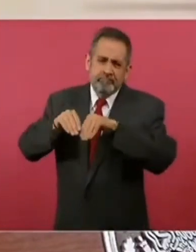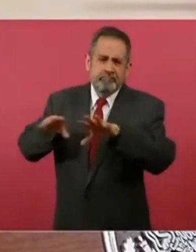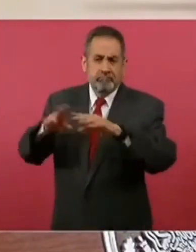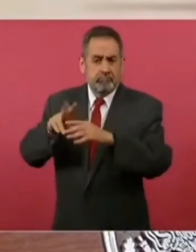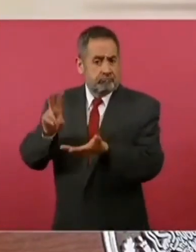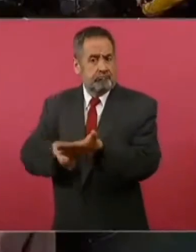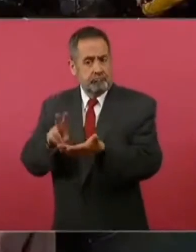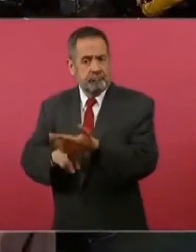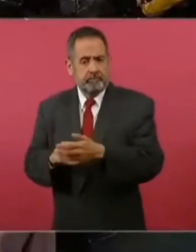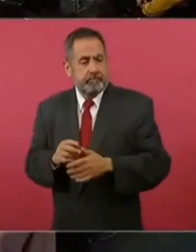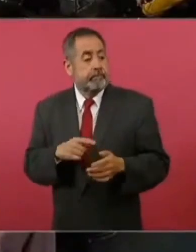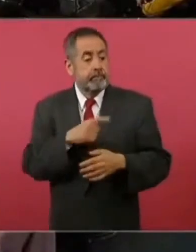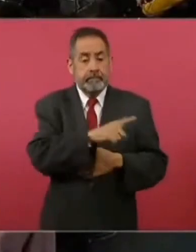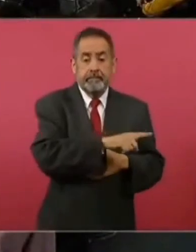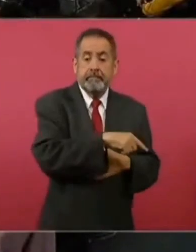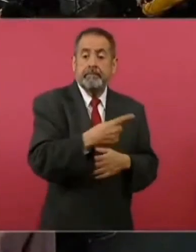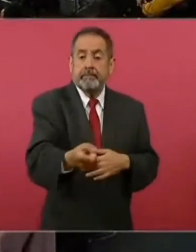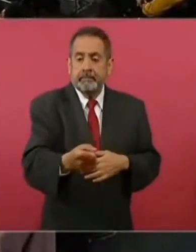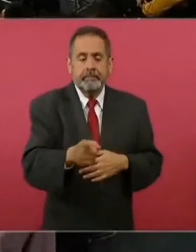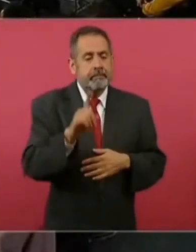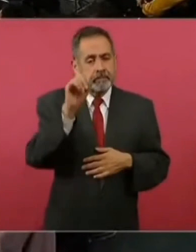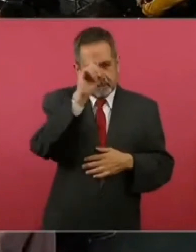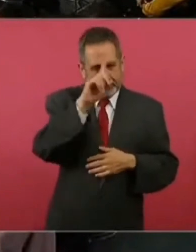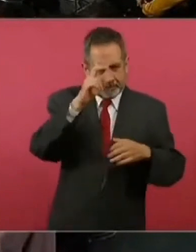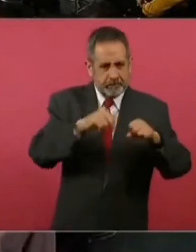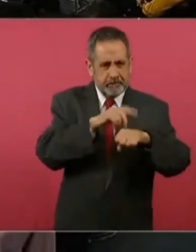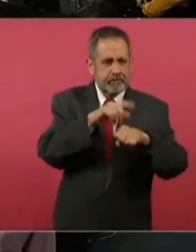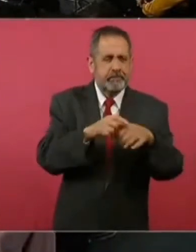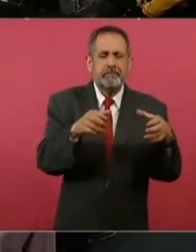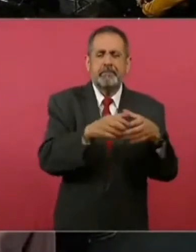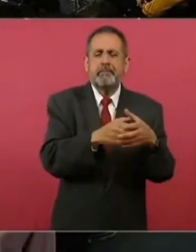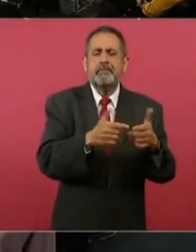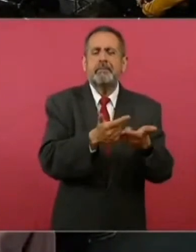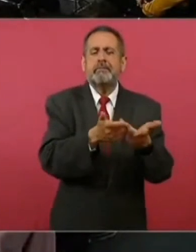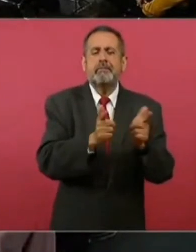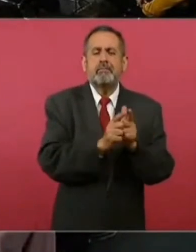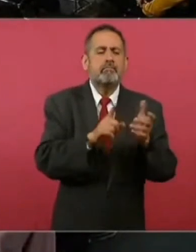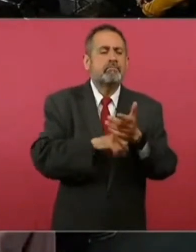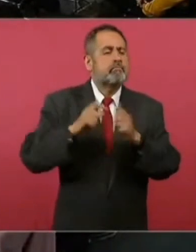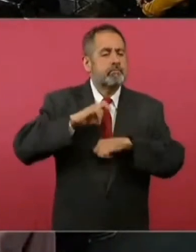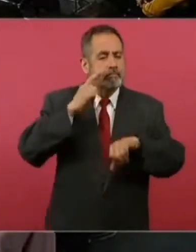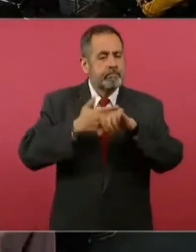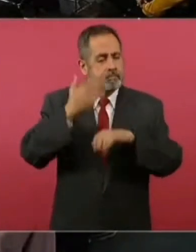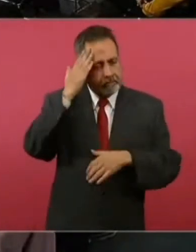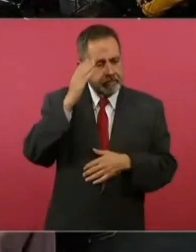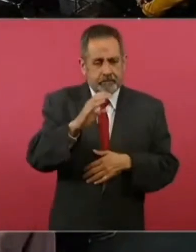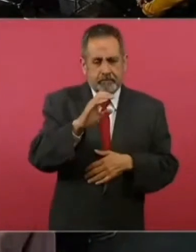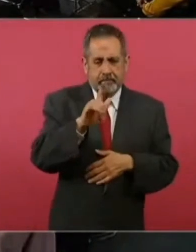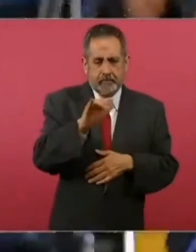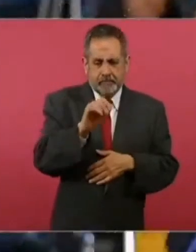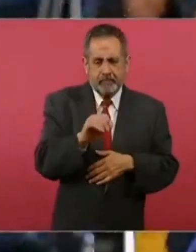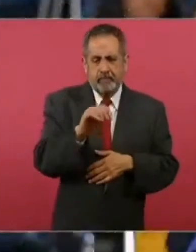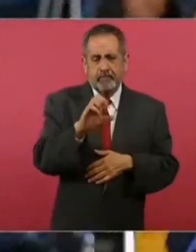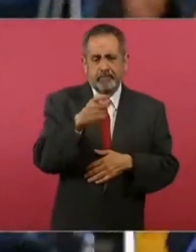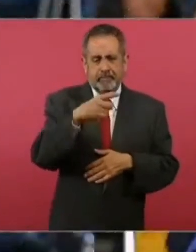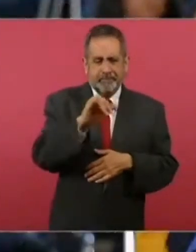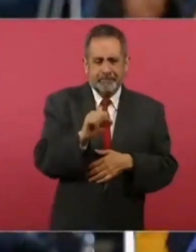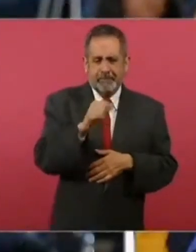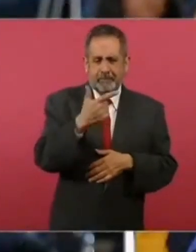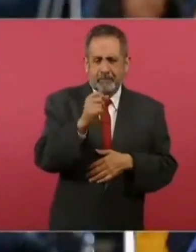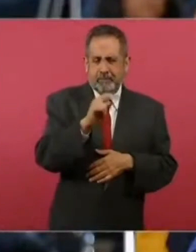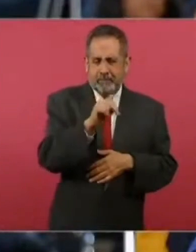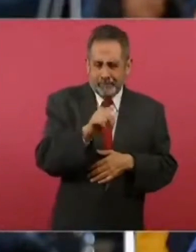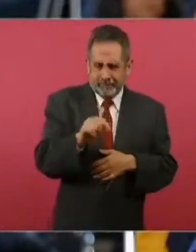través del Consejo Nacional de Litigio Estratégico, que también está encabezado por Claudia X González Guajardo, han establecido esos